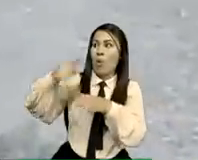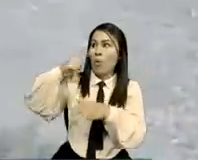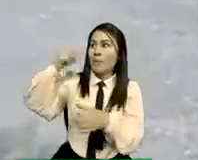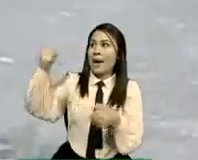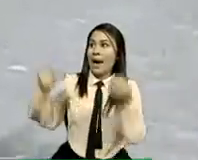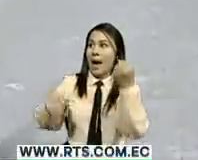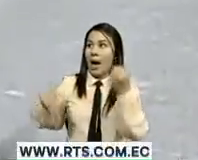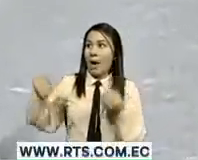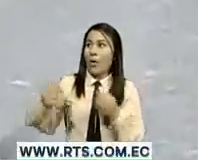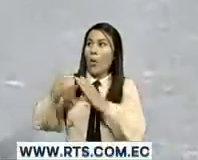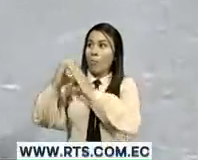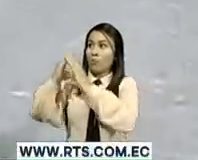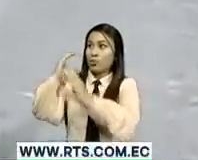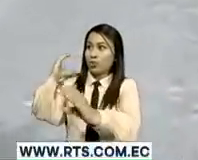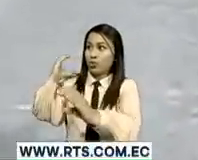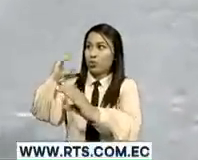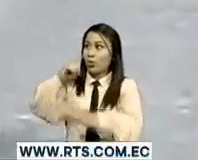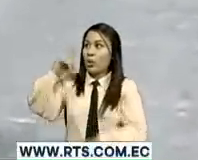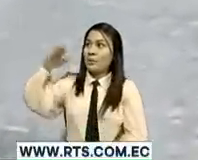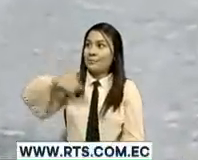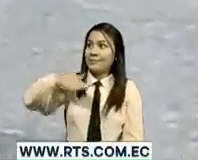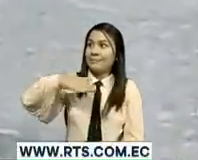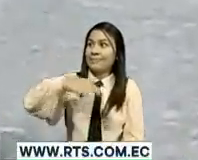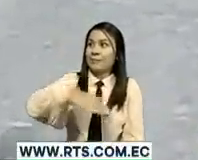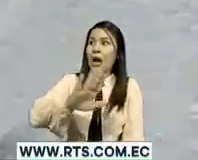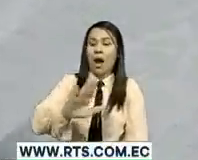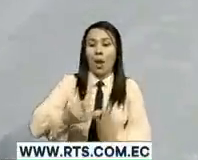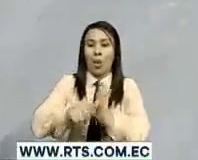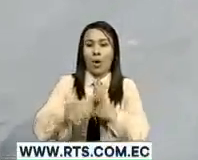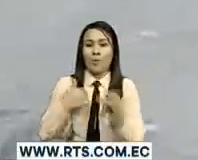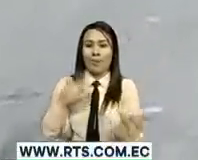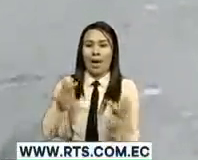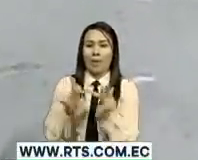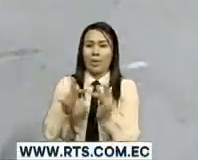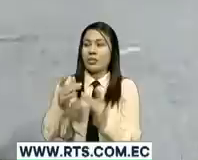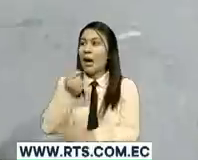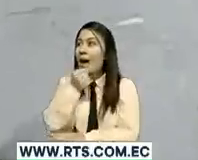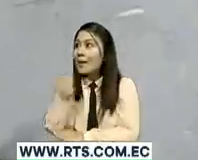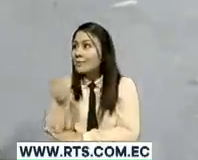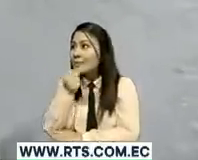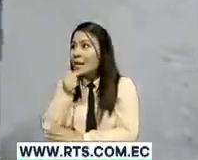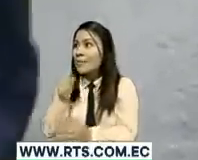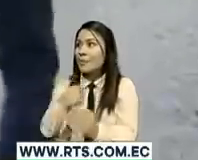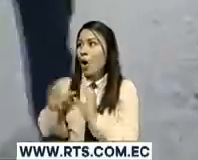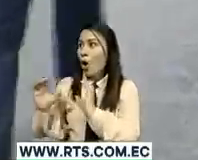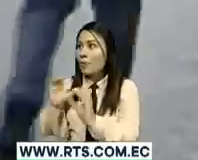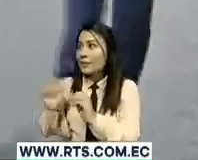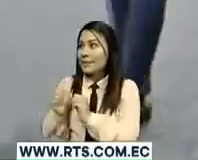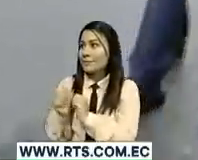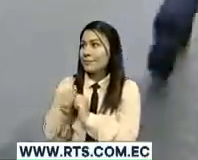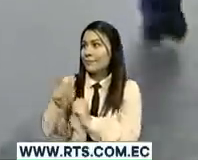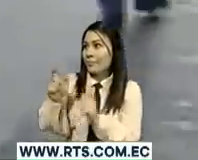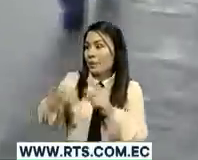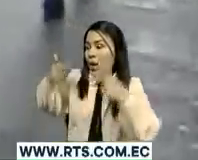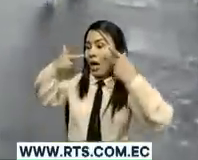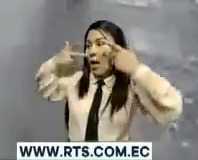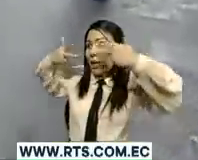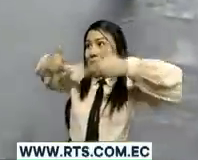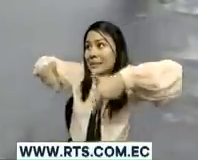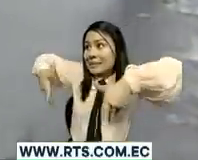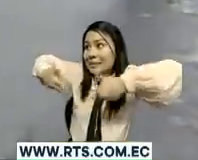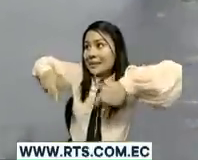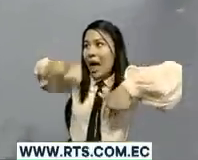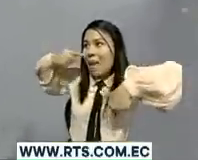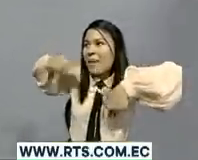buses, que están circulando. Y por acá, más adelante, vamos a tratar de hacer un acercamiento para que podamos constatar la existencia